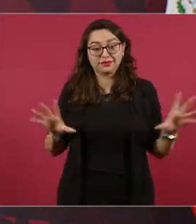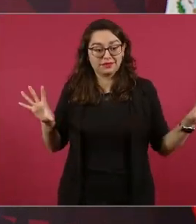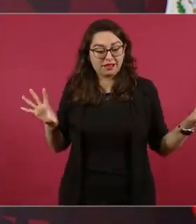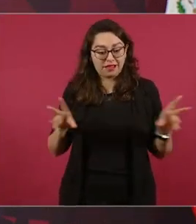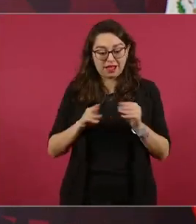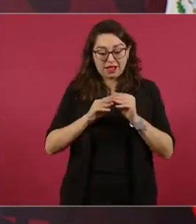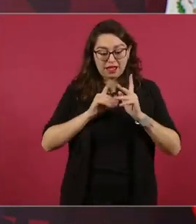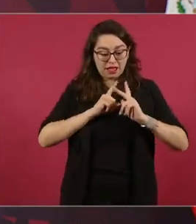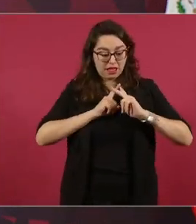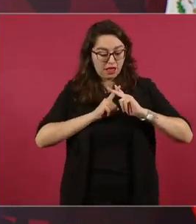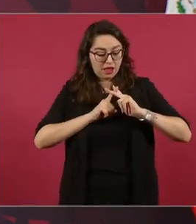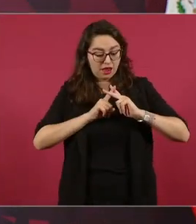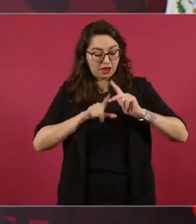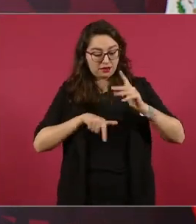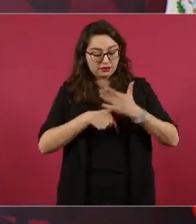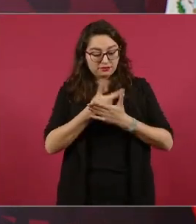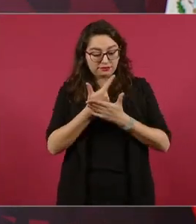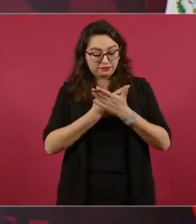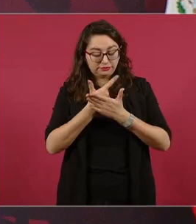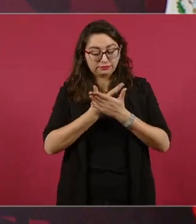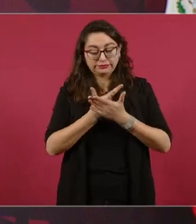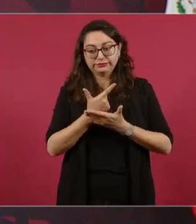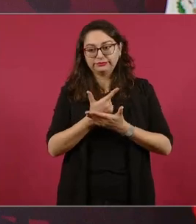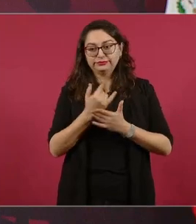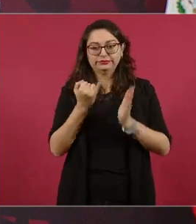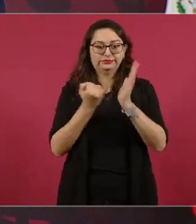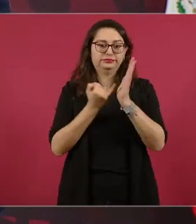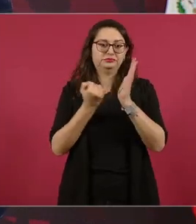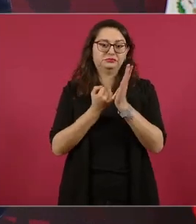y las que supuestamente pierden,